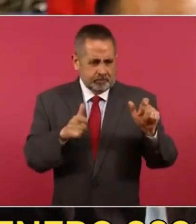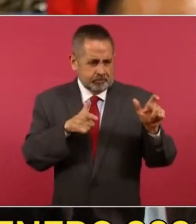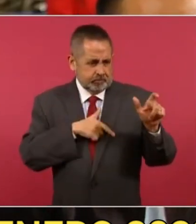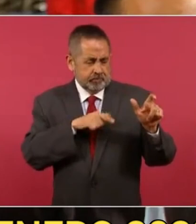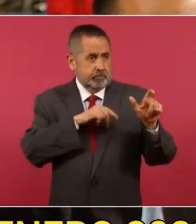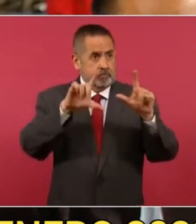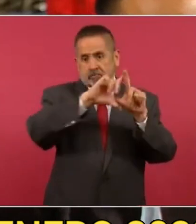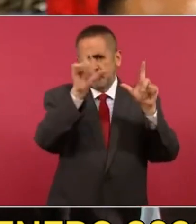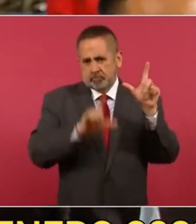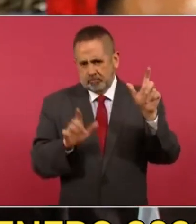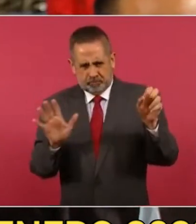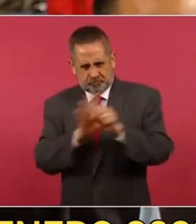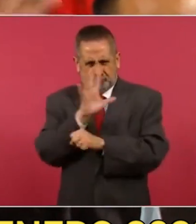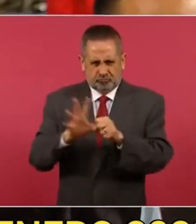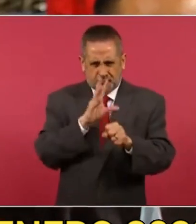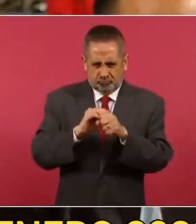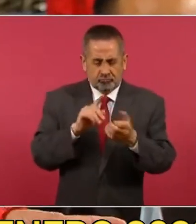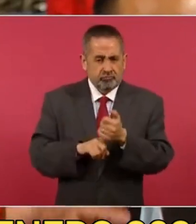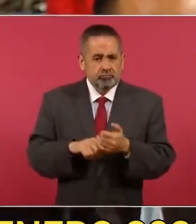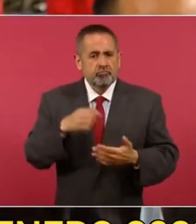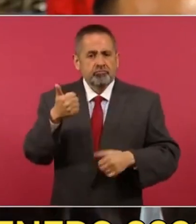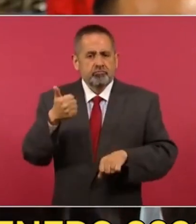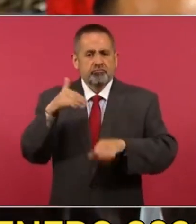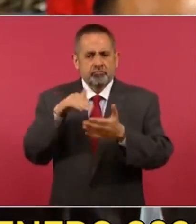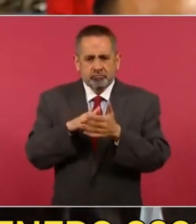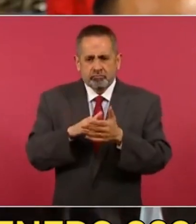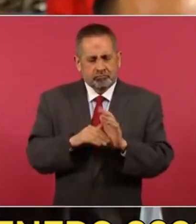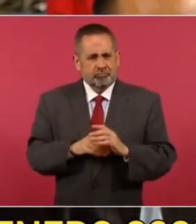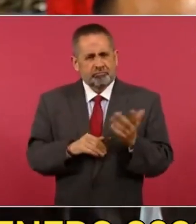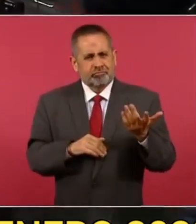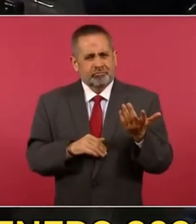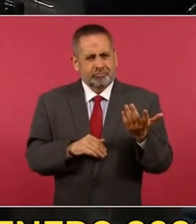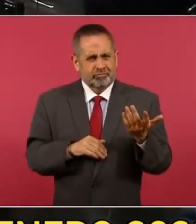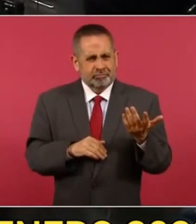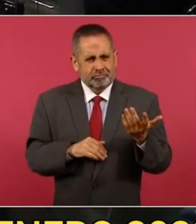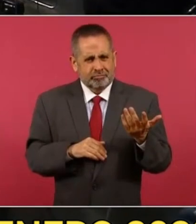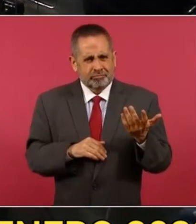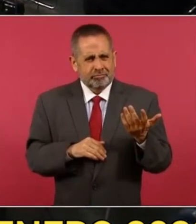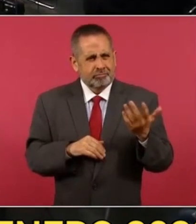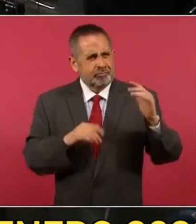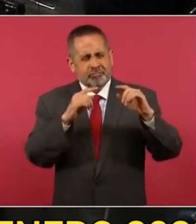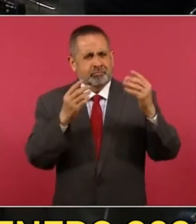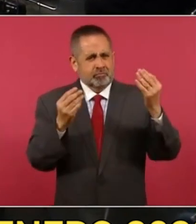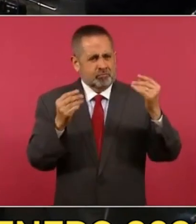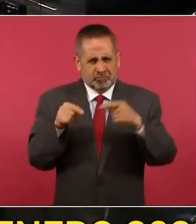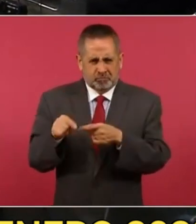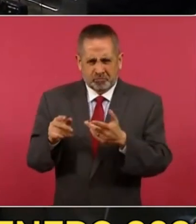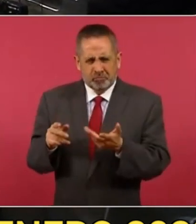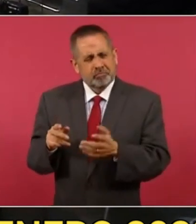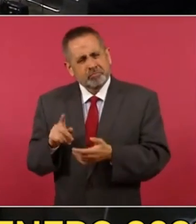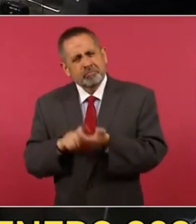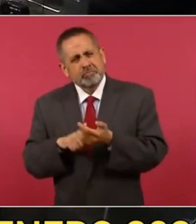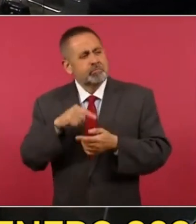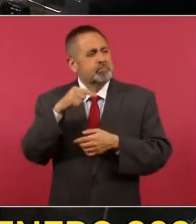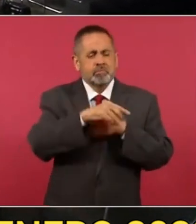más o menos el número. 6,000, bueno, pues dista mucho de una cuarta parte, etcétera, pero en los